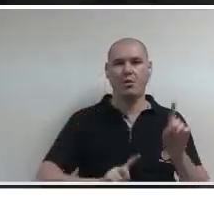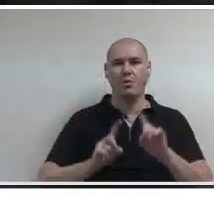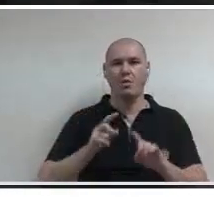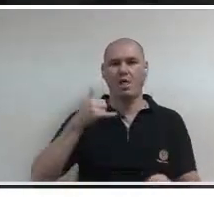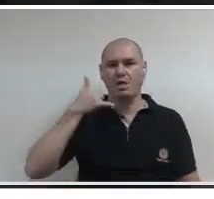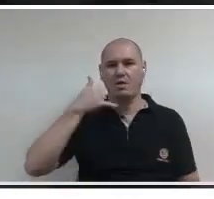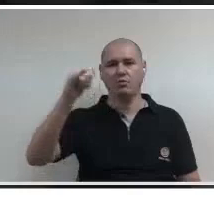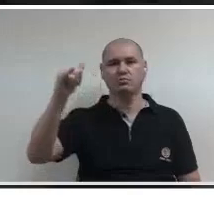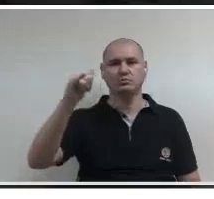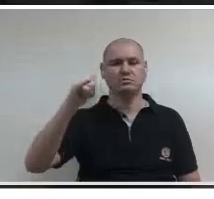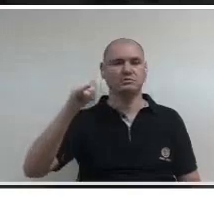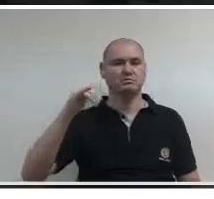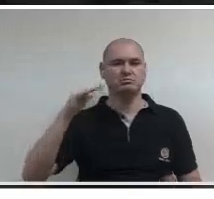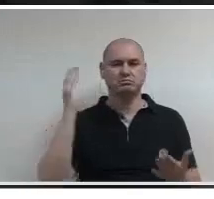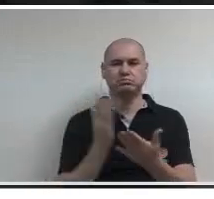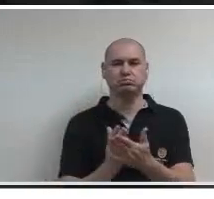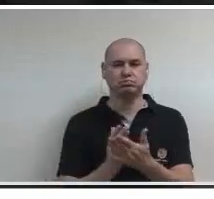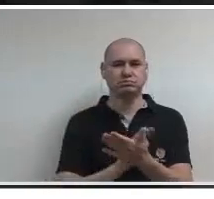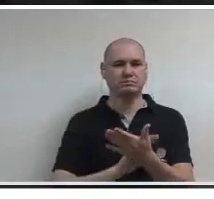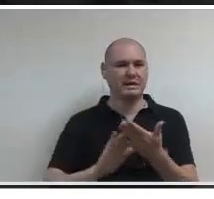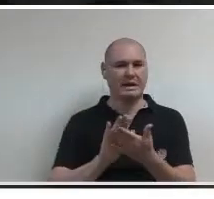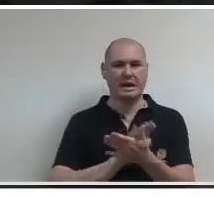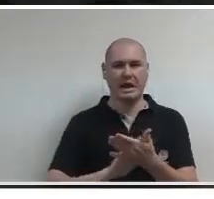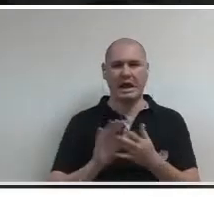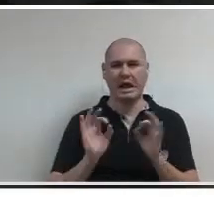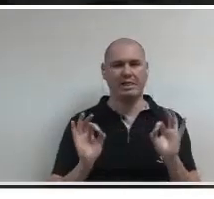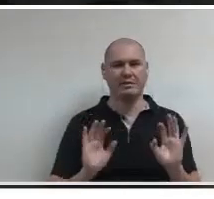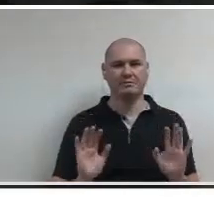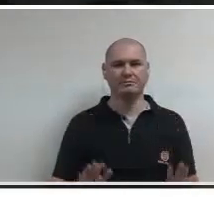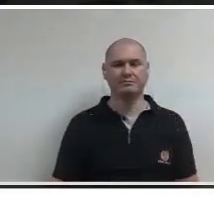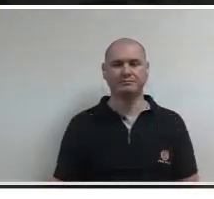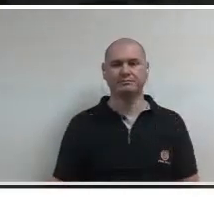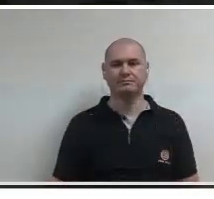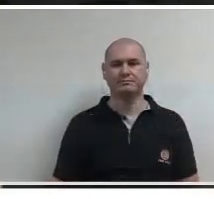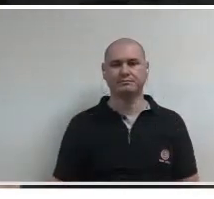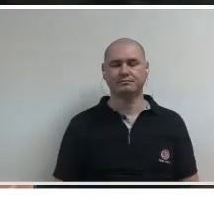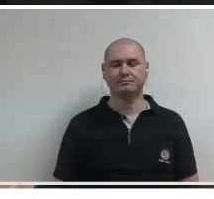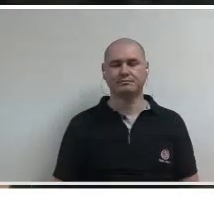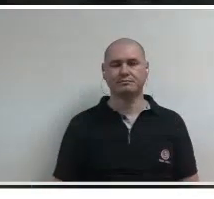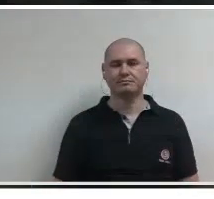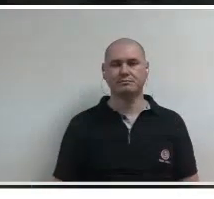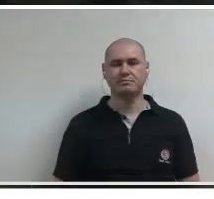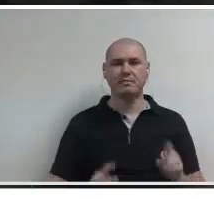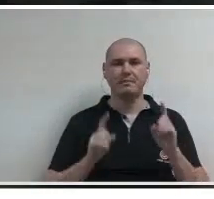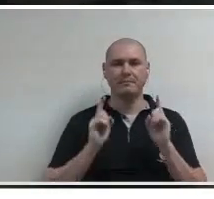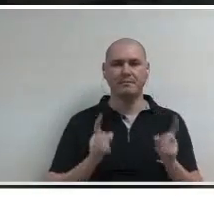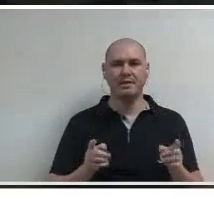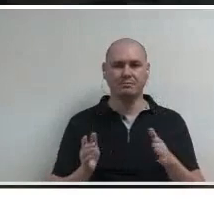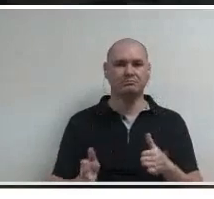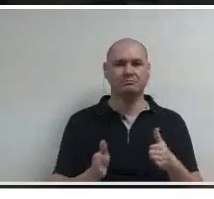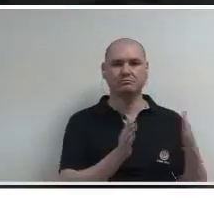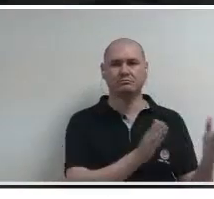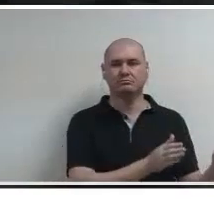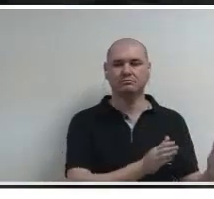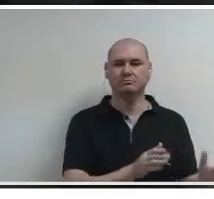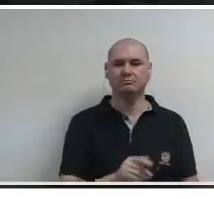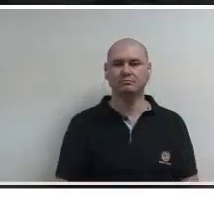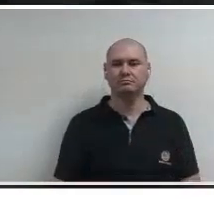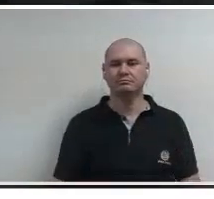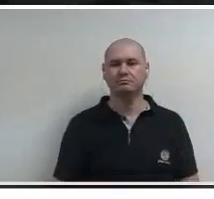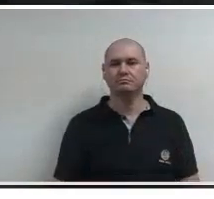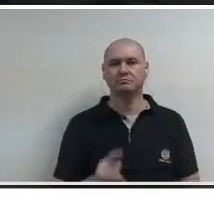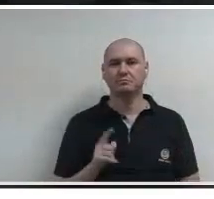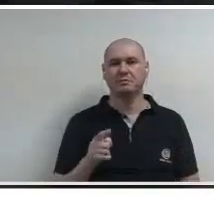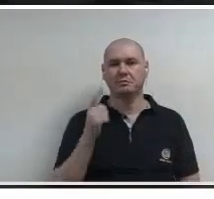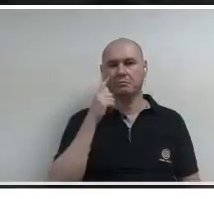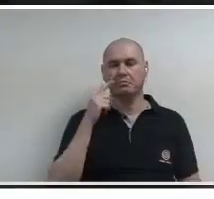ve, no denuncia y supe, va a ver si aguanto, hueco y sanción. Usted va a ver, usted va a ver, y